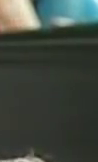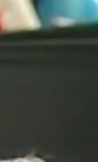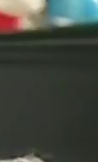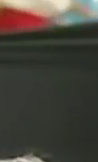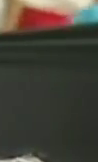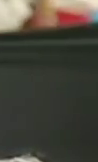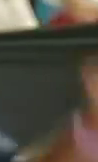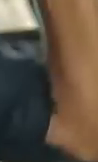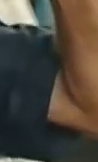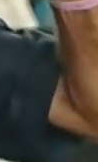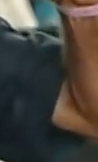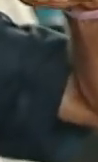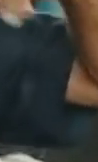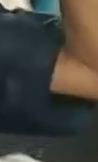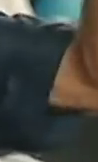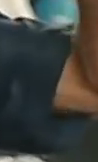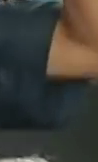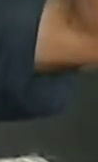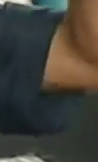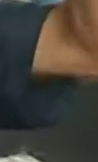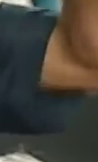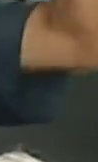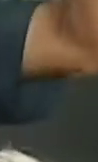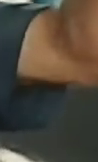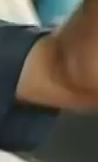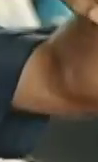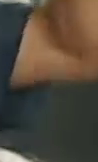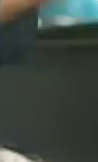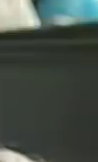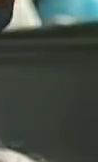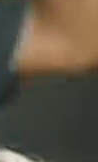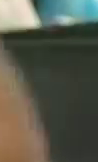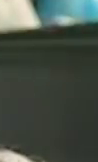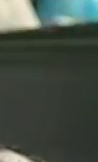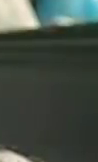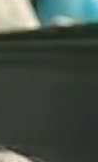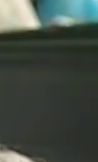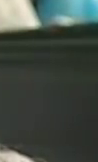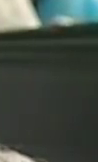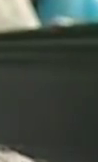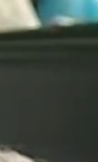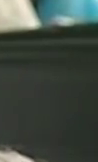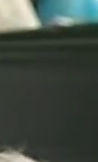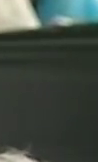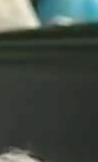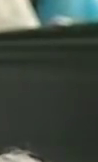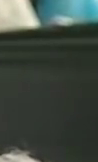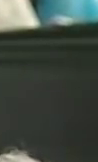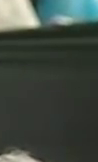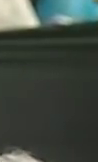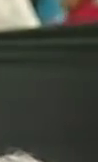doctor Hernán Escarrá, para anclar la prohibición de la pesca de arrastre industrial con rango constitucional.